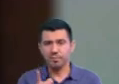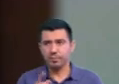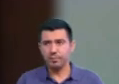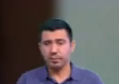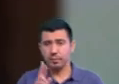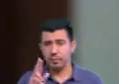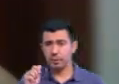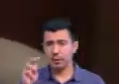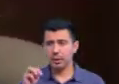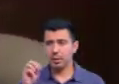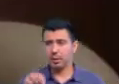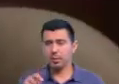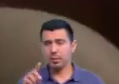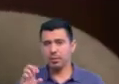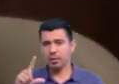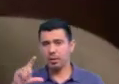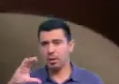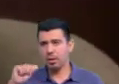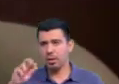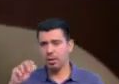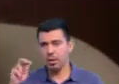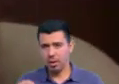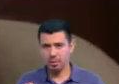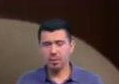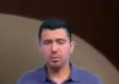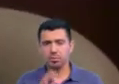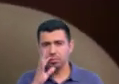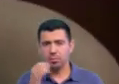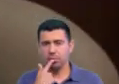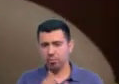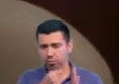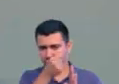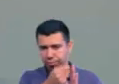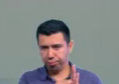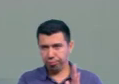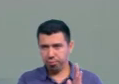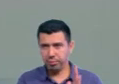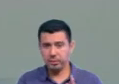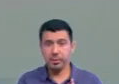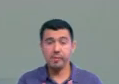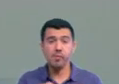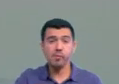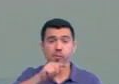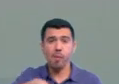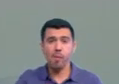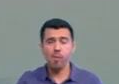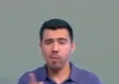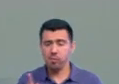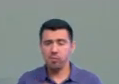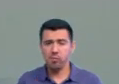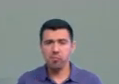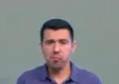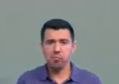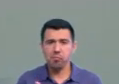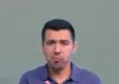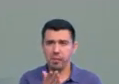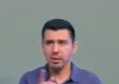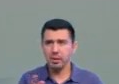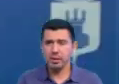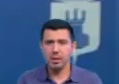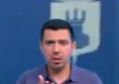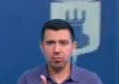del Carmen Quintero indica que pese a la rendición de cuentas periódicas que se hace a estas contrataciones las presuntas faltas persisten me